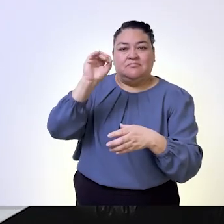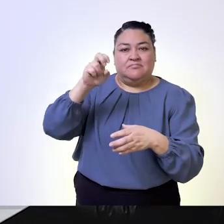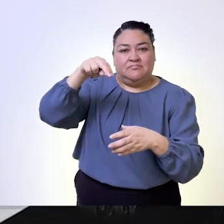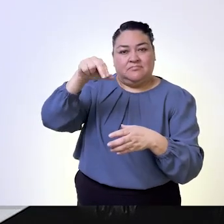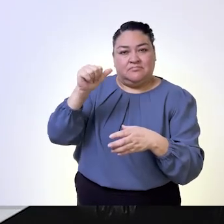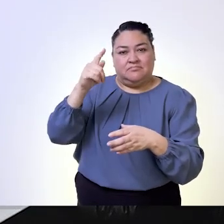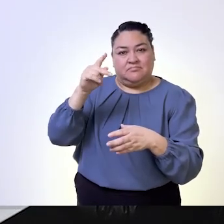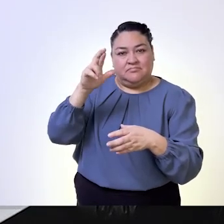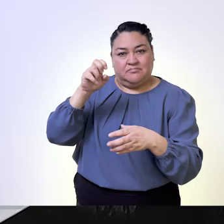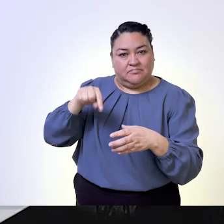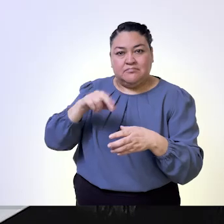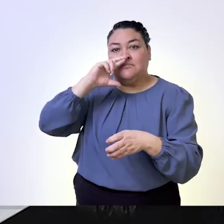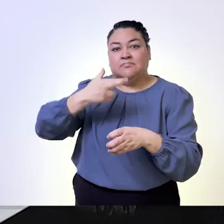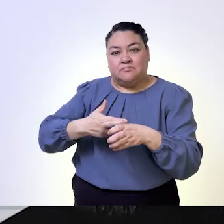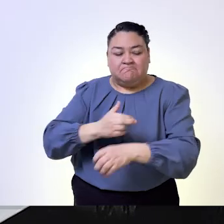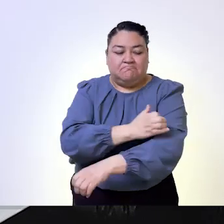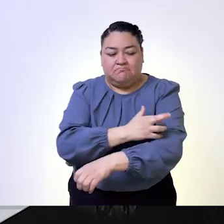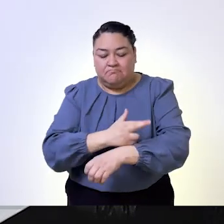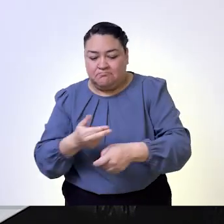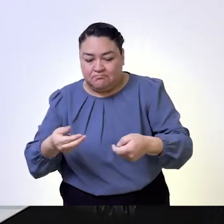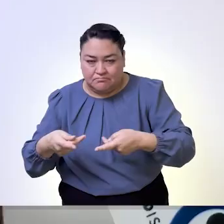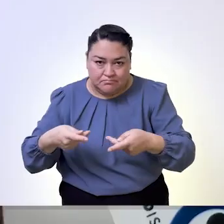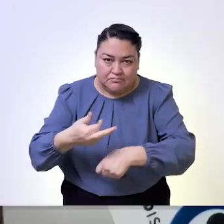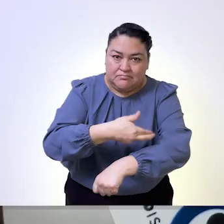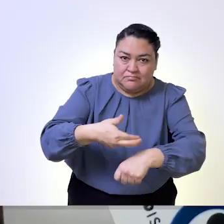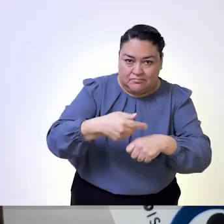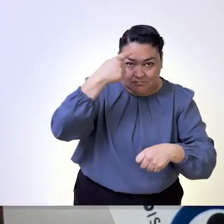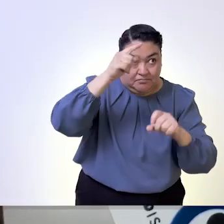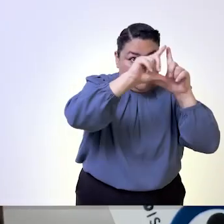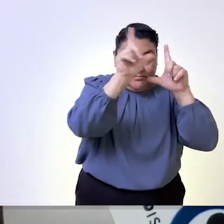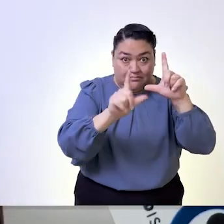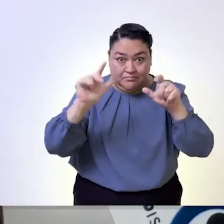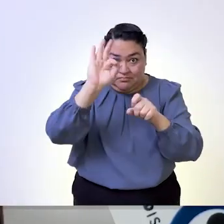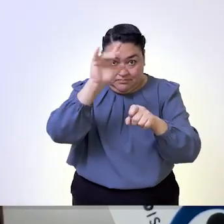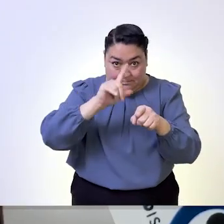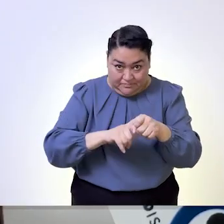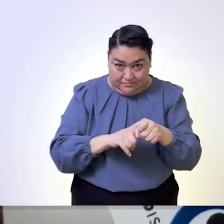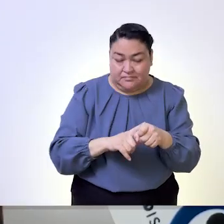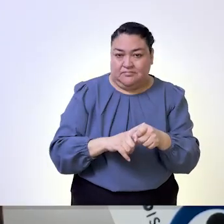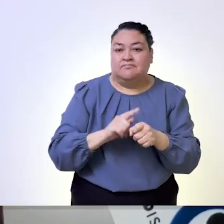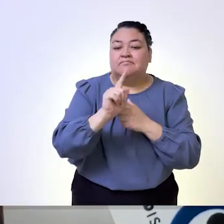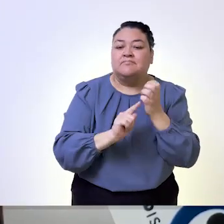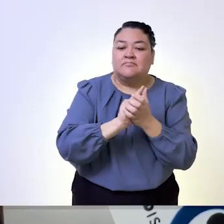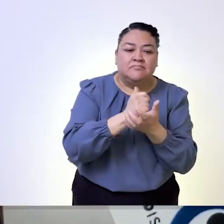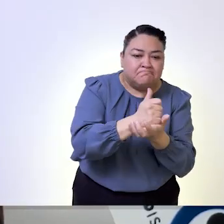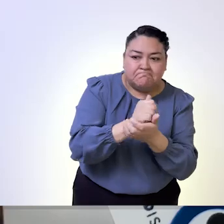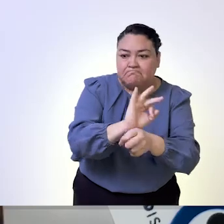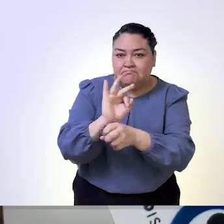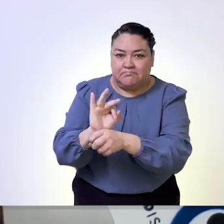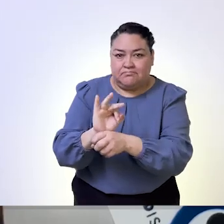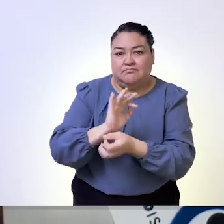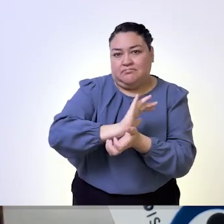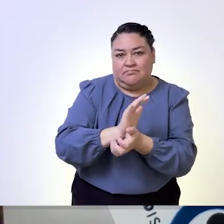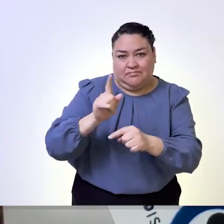del CONAPRED como ente coordinador de la política pública antidiscriminatoria a nivel federal. De esta manera